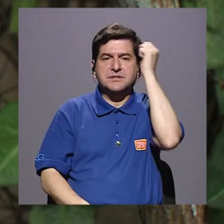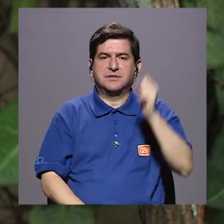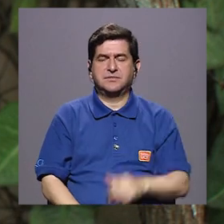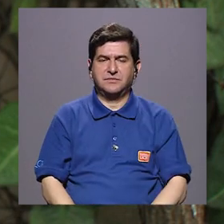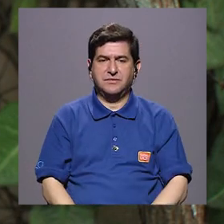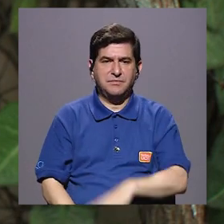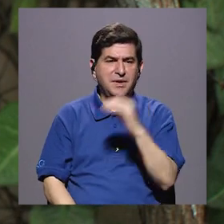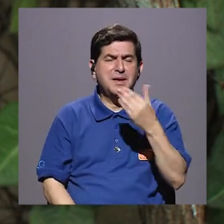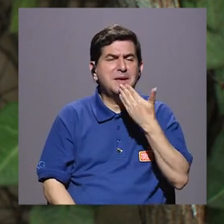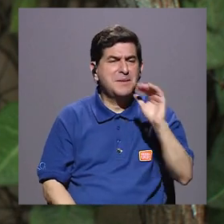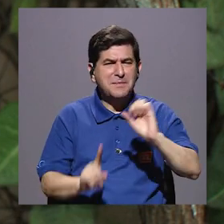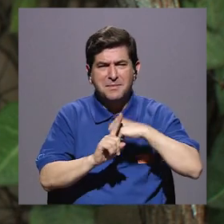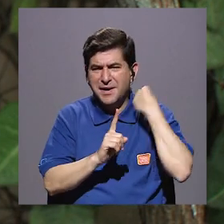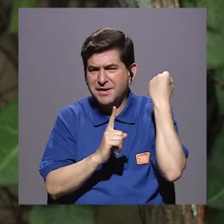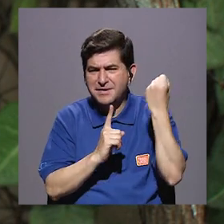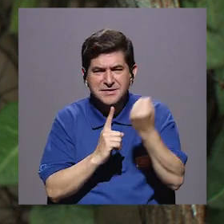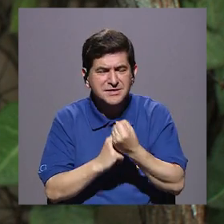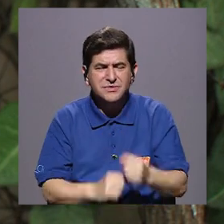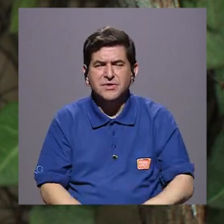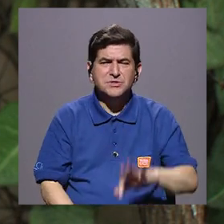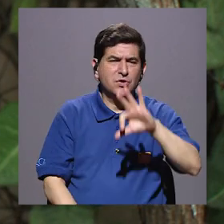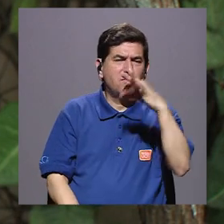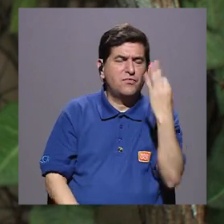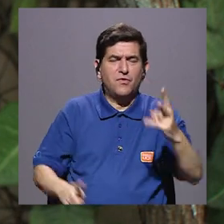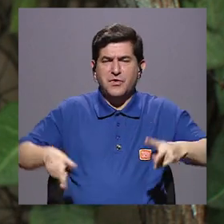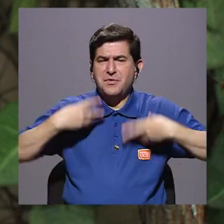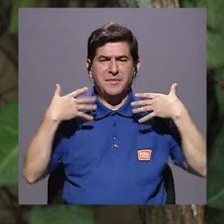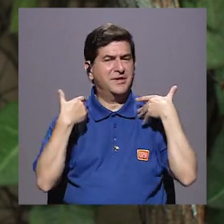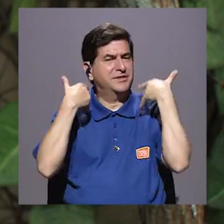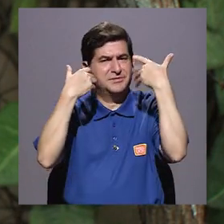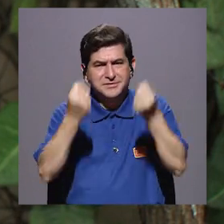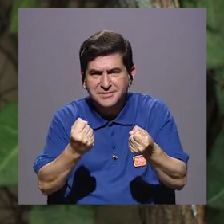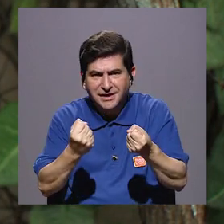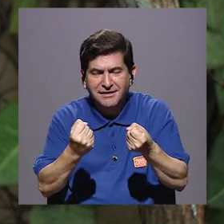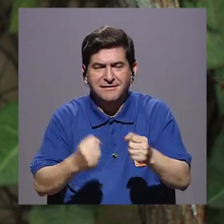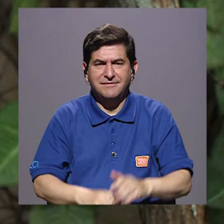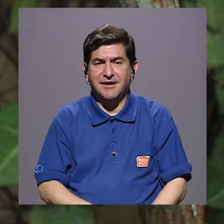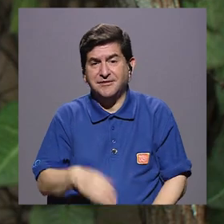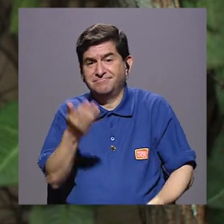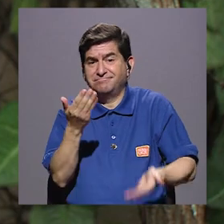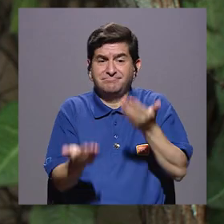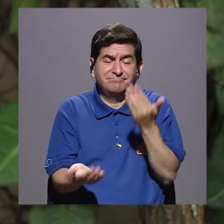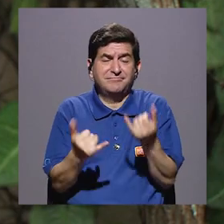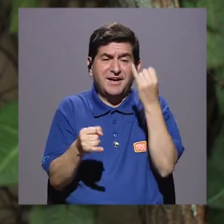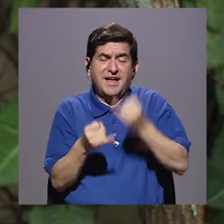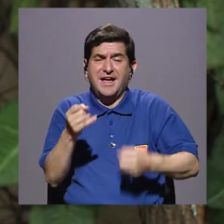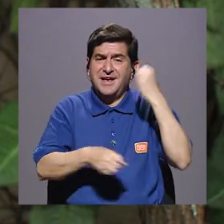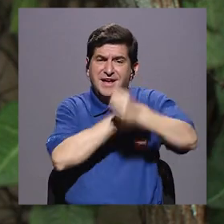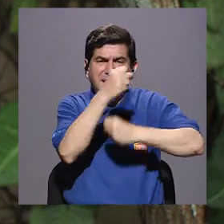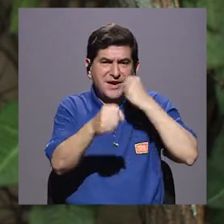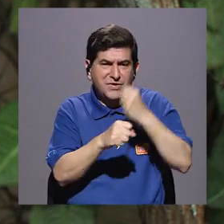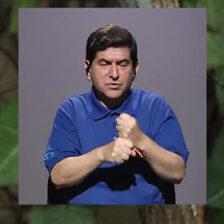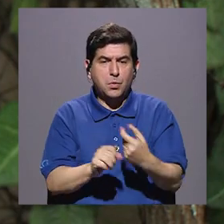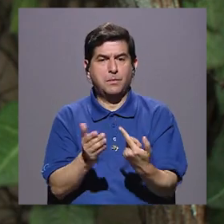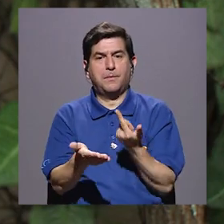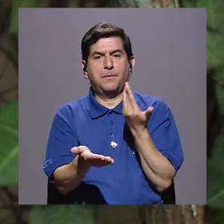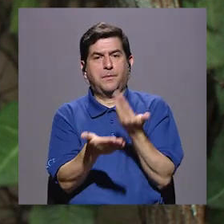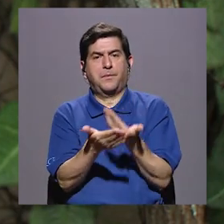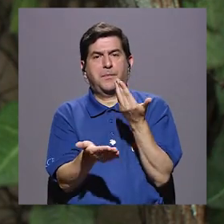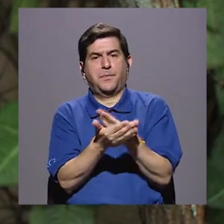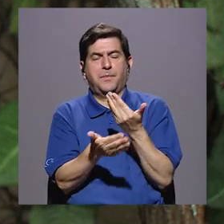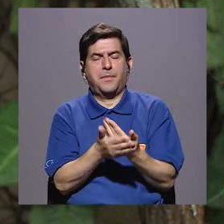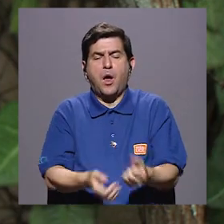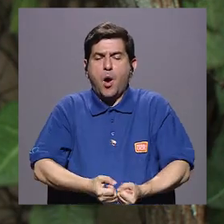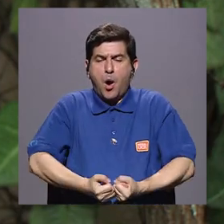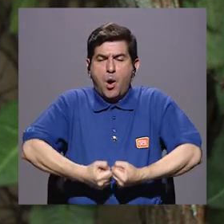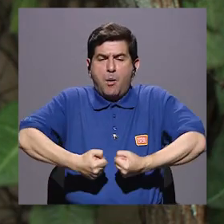obviamente, los malos estilos de vida o los estilos de vida no saludables que llevamos en los últimos años, que están evidenciados por